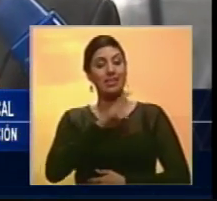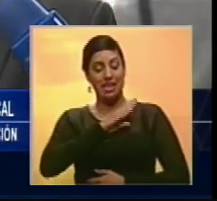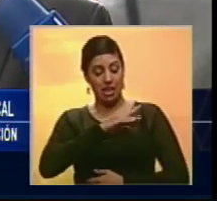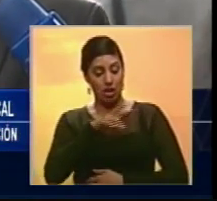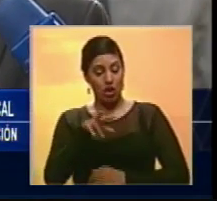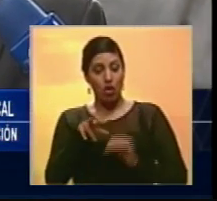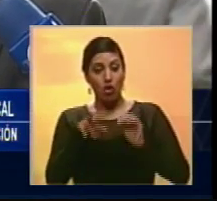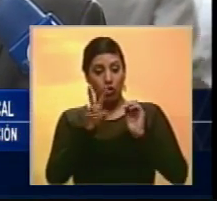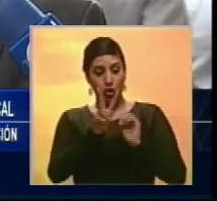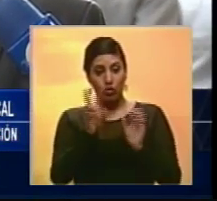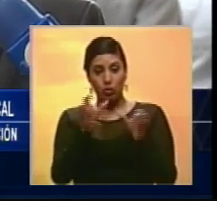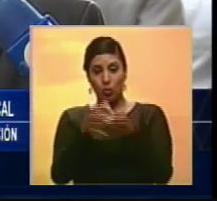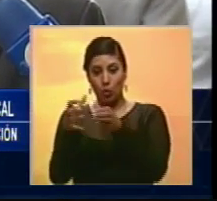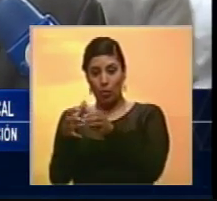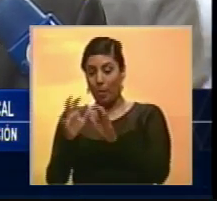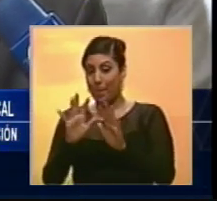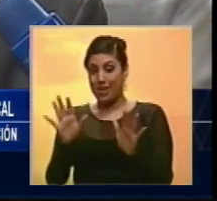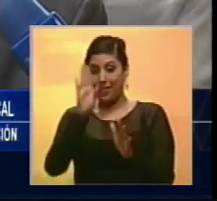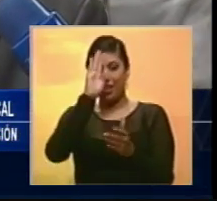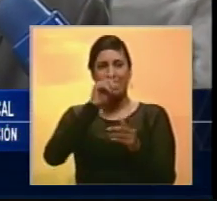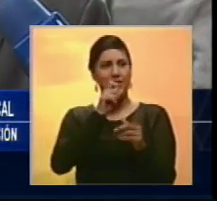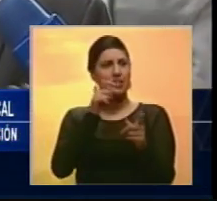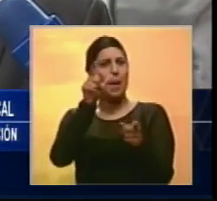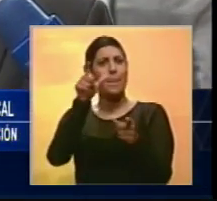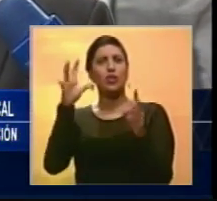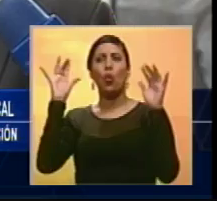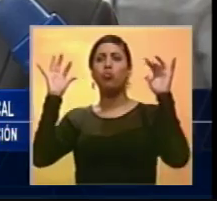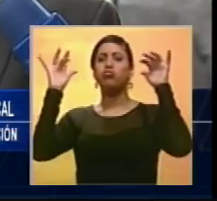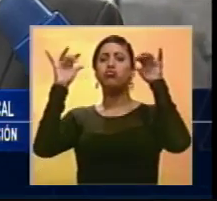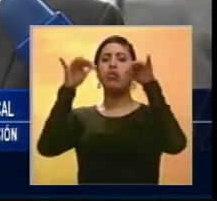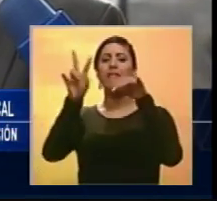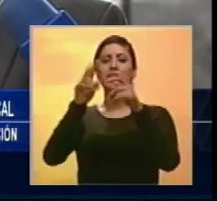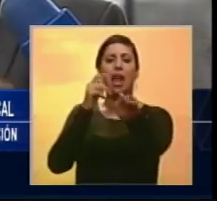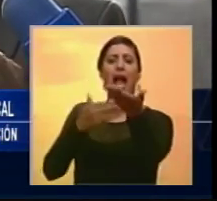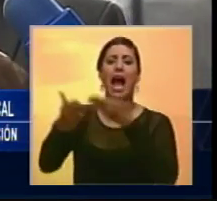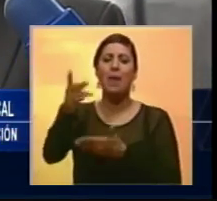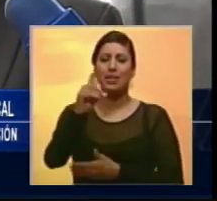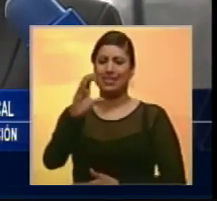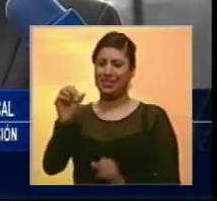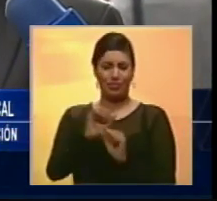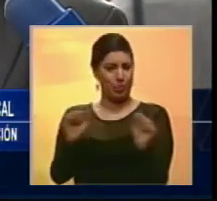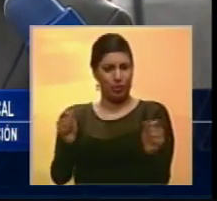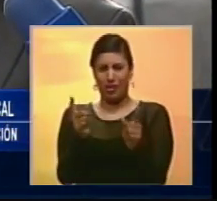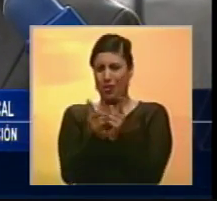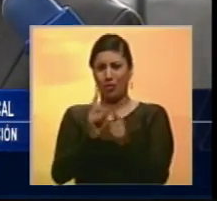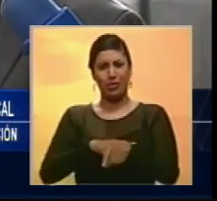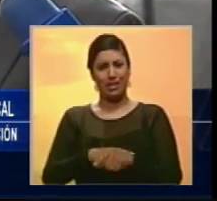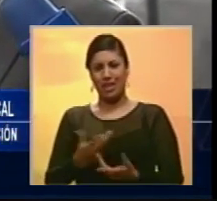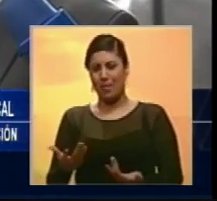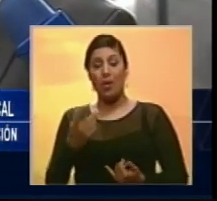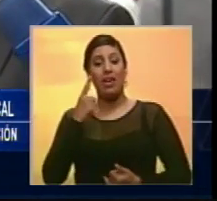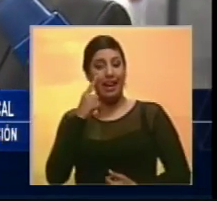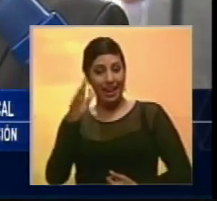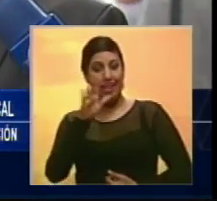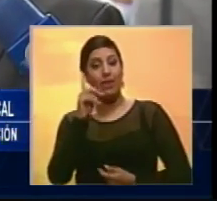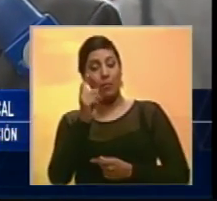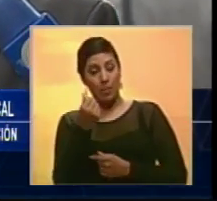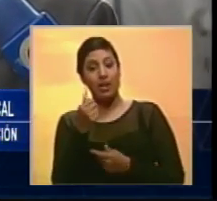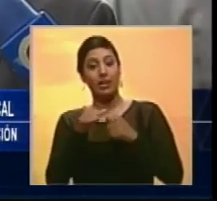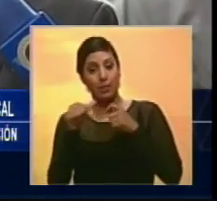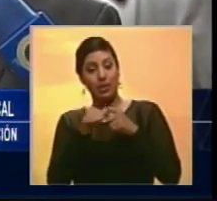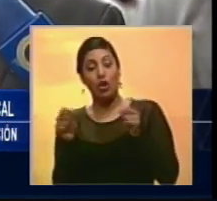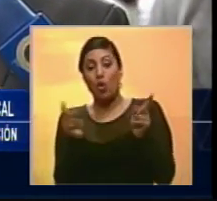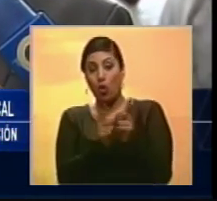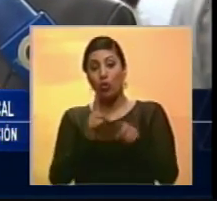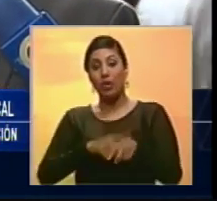tiene 2 sedes, por lo que a su juicio es difícil que toda la población pueda hacer el cambio. Creen que para deshacerse de los billetes de 100 bolívares en